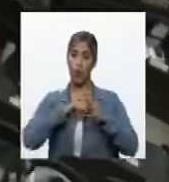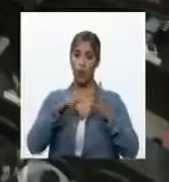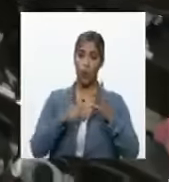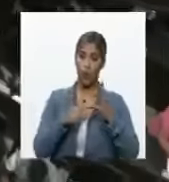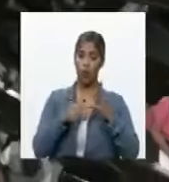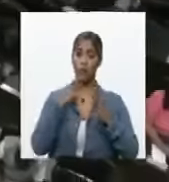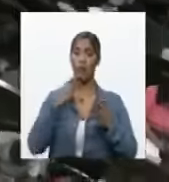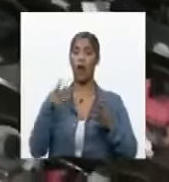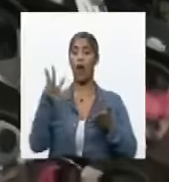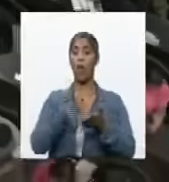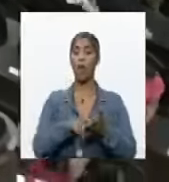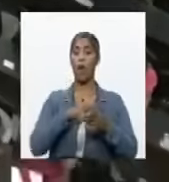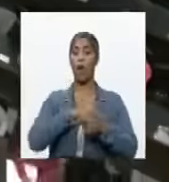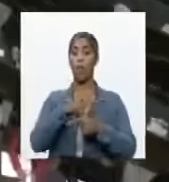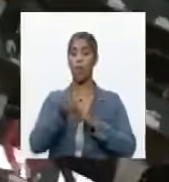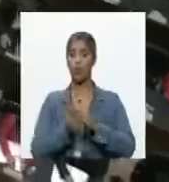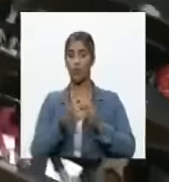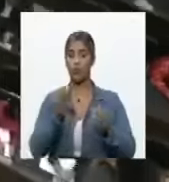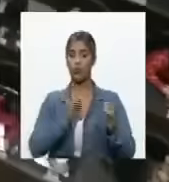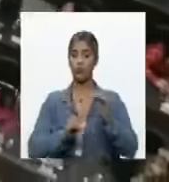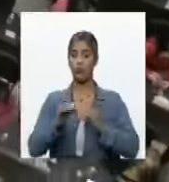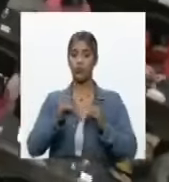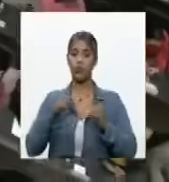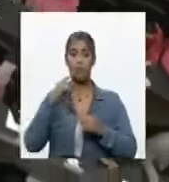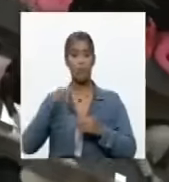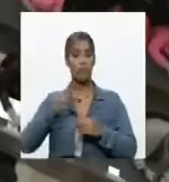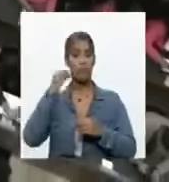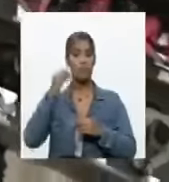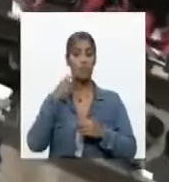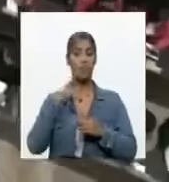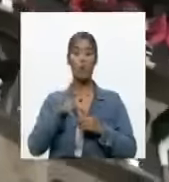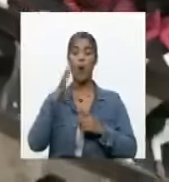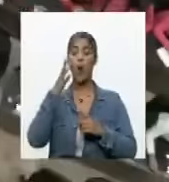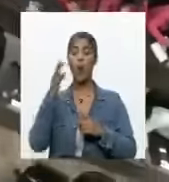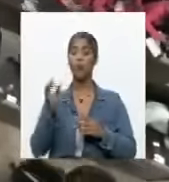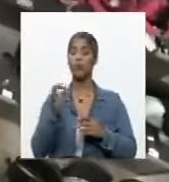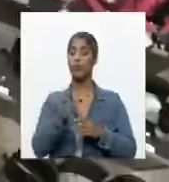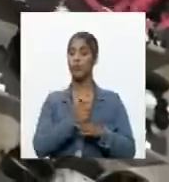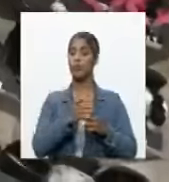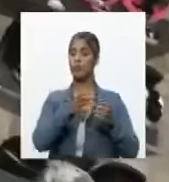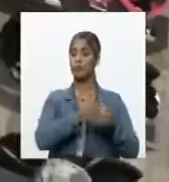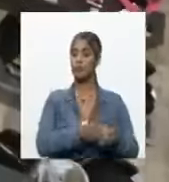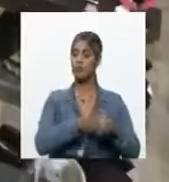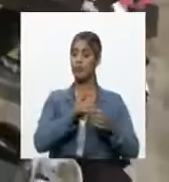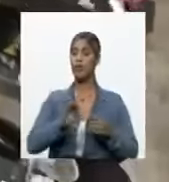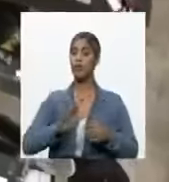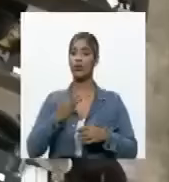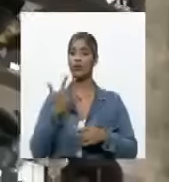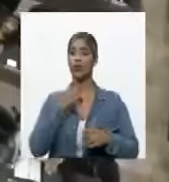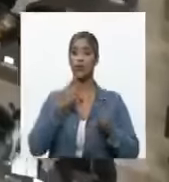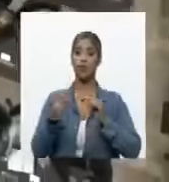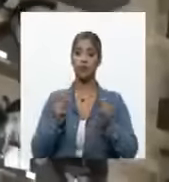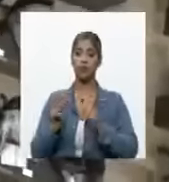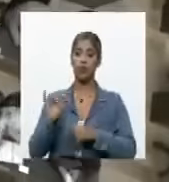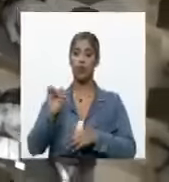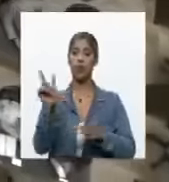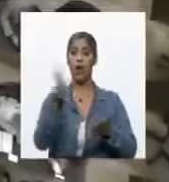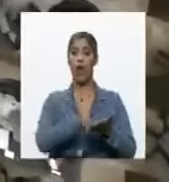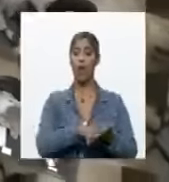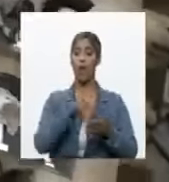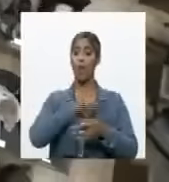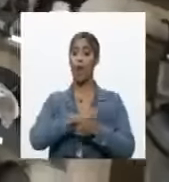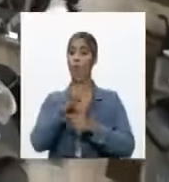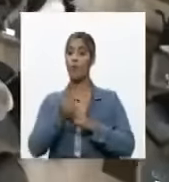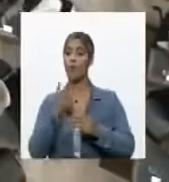Aprobar los proyectos que sean sometidos a su consideración por el Consejo Ejecutivo. 5. Debatir y aprobar los proyectos